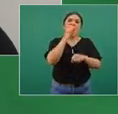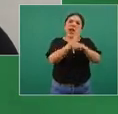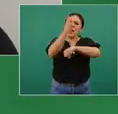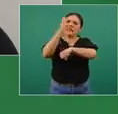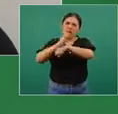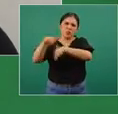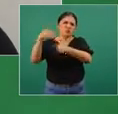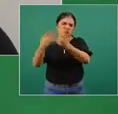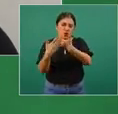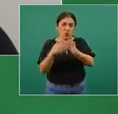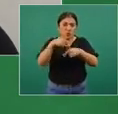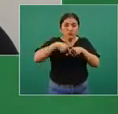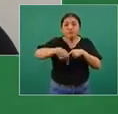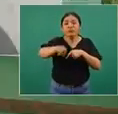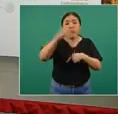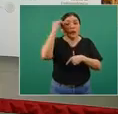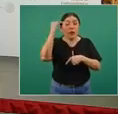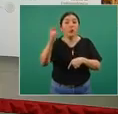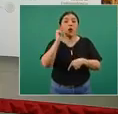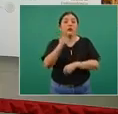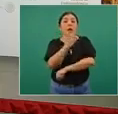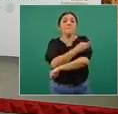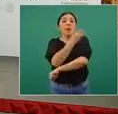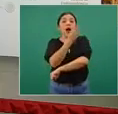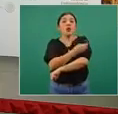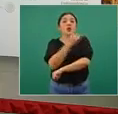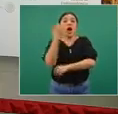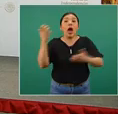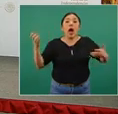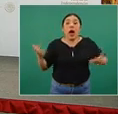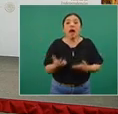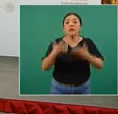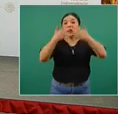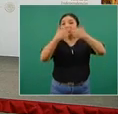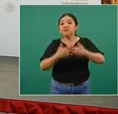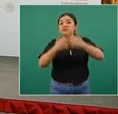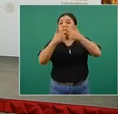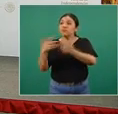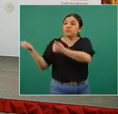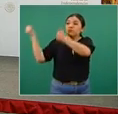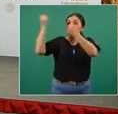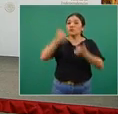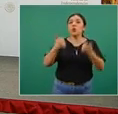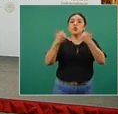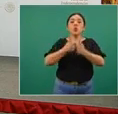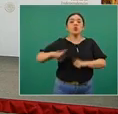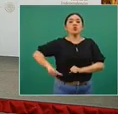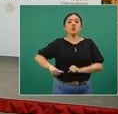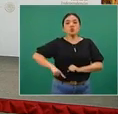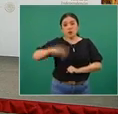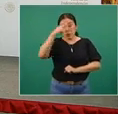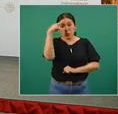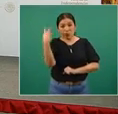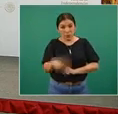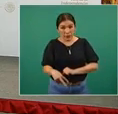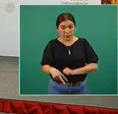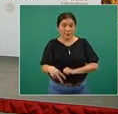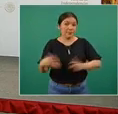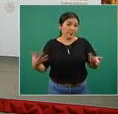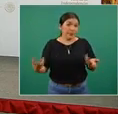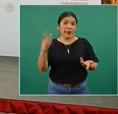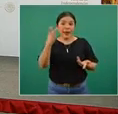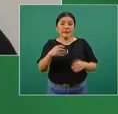próximas semanas es una vacuna que está siendo distribuida por el gobierno de México y que está